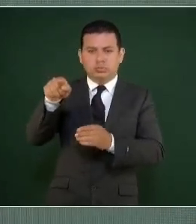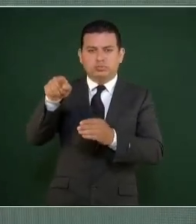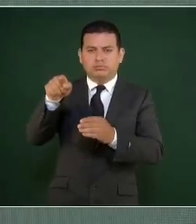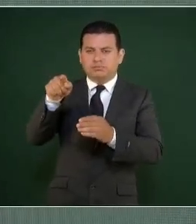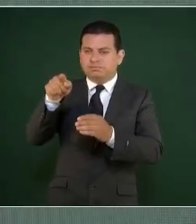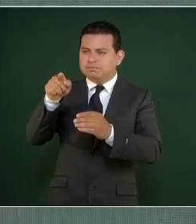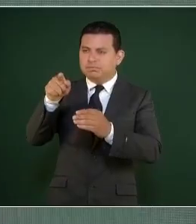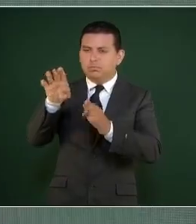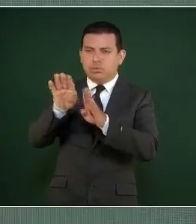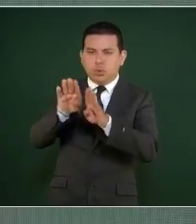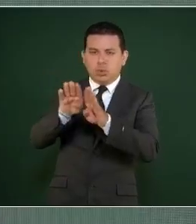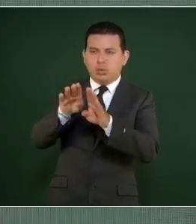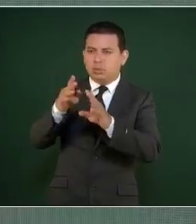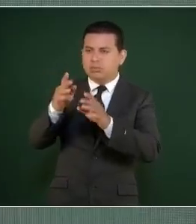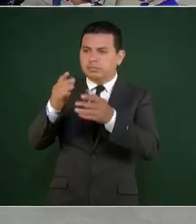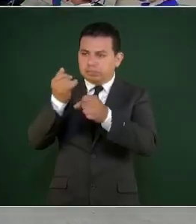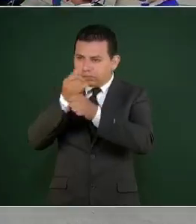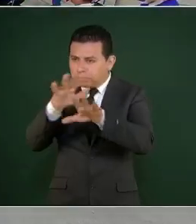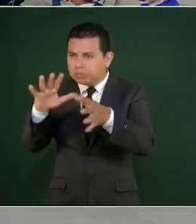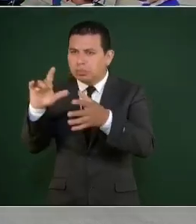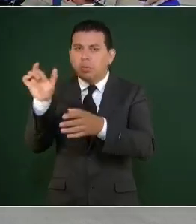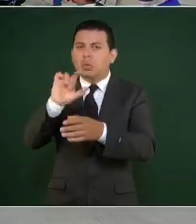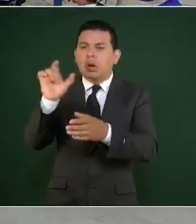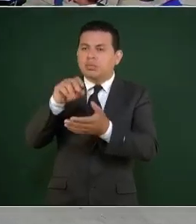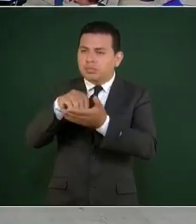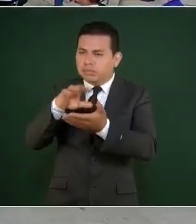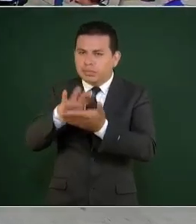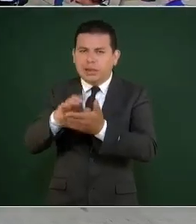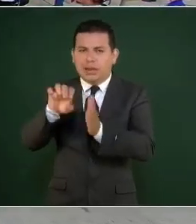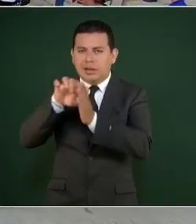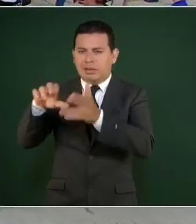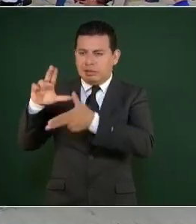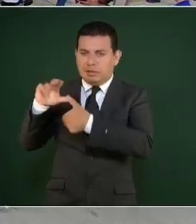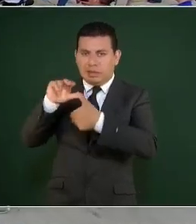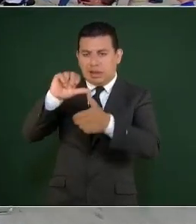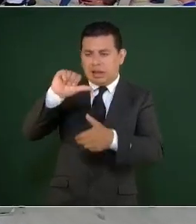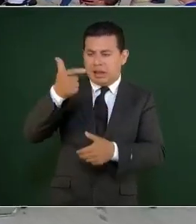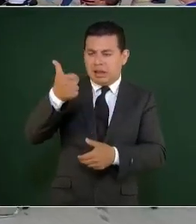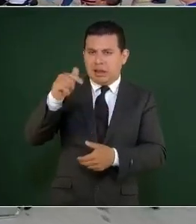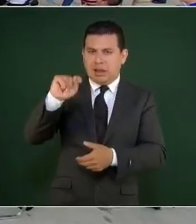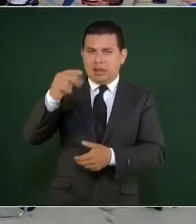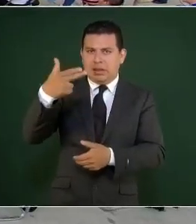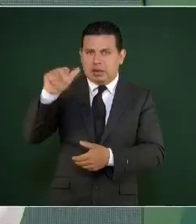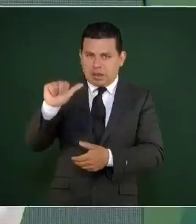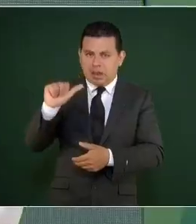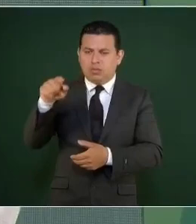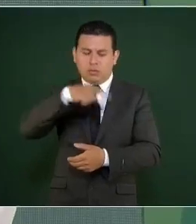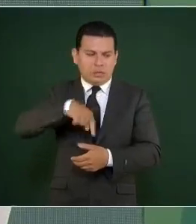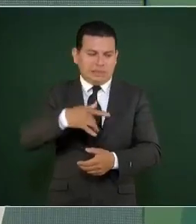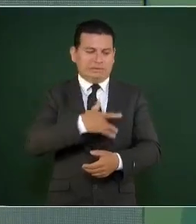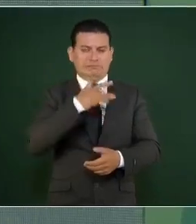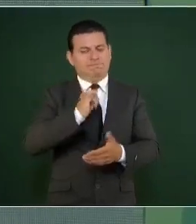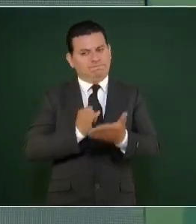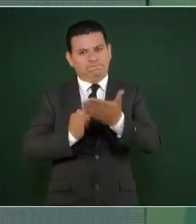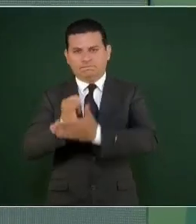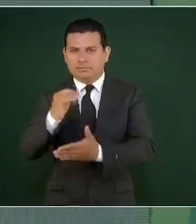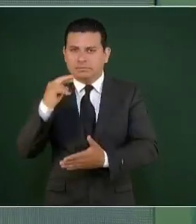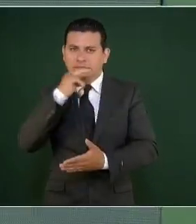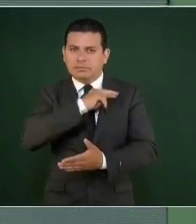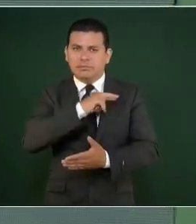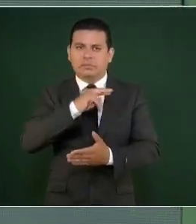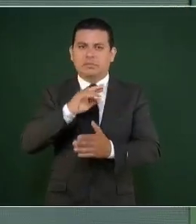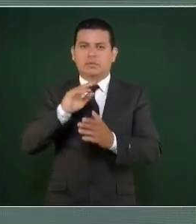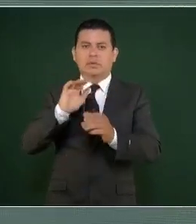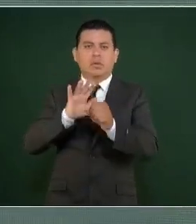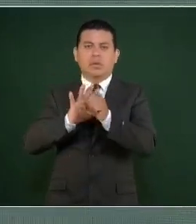A ver, les informamos. Cuando lo del huracán Agatha, tomamos la decisión de